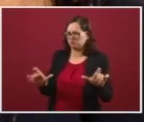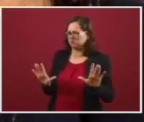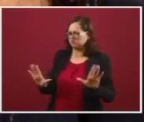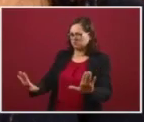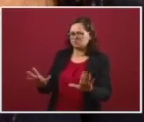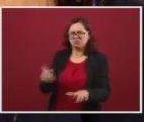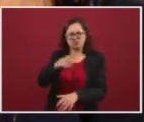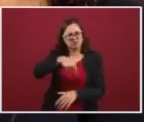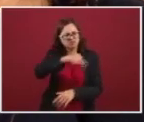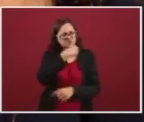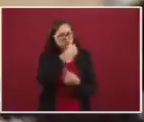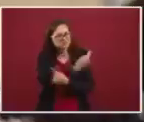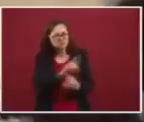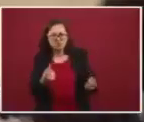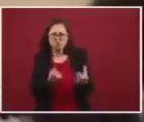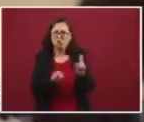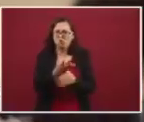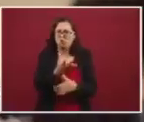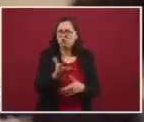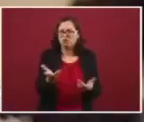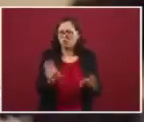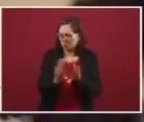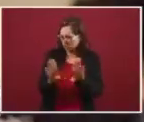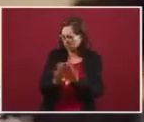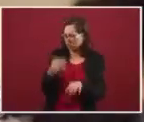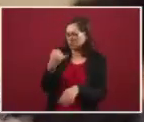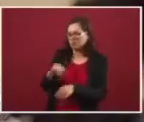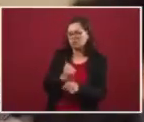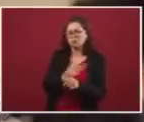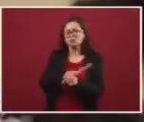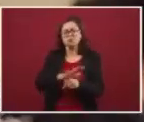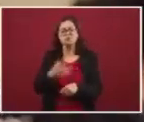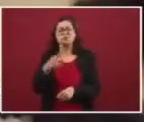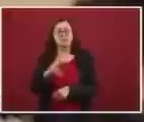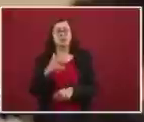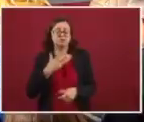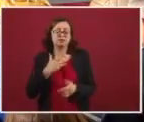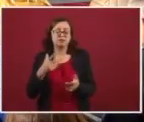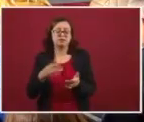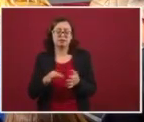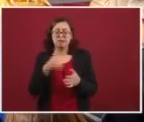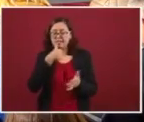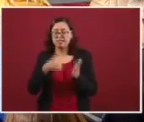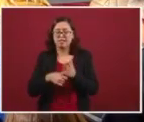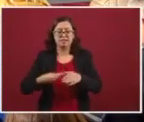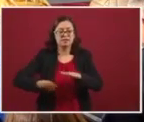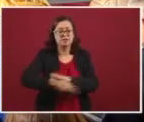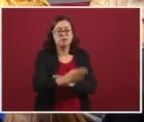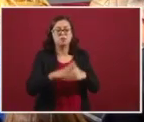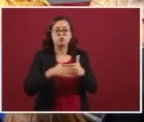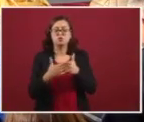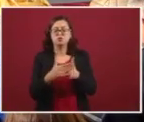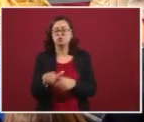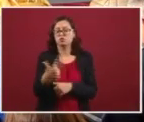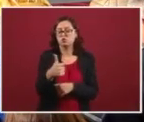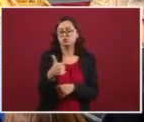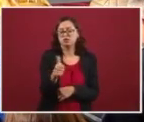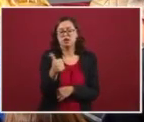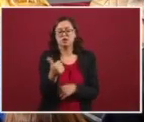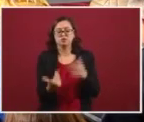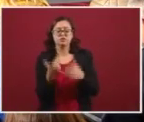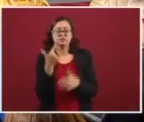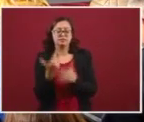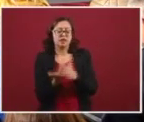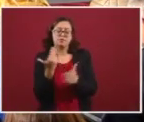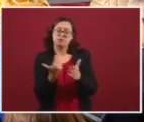a donde ir esos niños. Sin embargo, tienen la notificación para desalojarlos el día 12 de agosto a las 7 de la